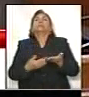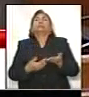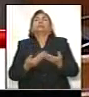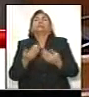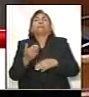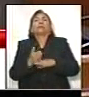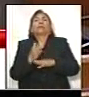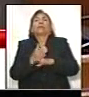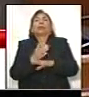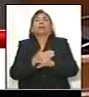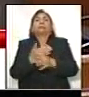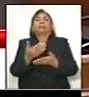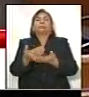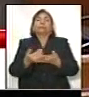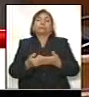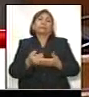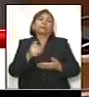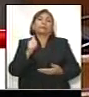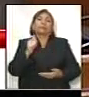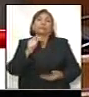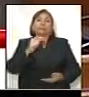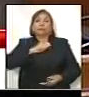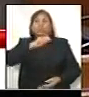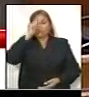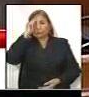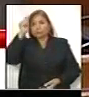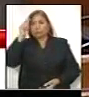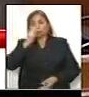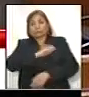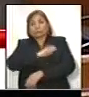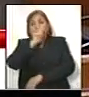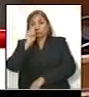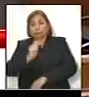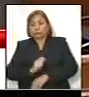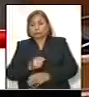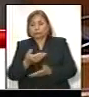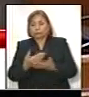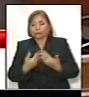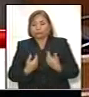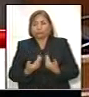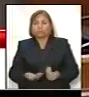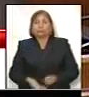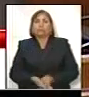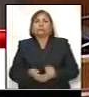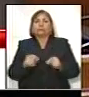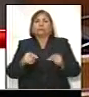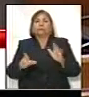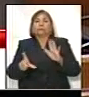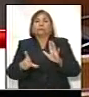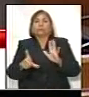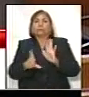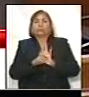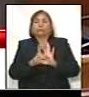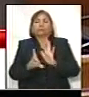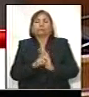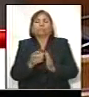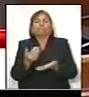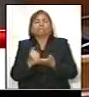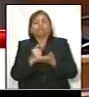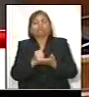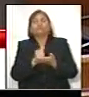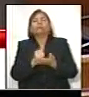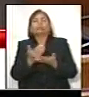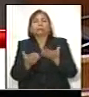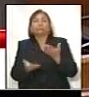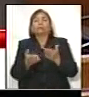podido adquirir Tacna. Y eso, de alguna manera, creo que con esta ley en algo va a ayudar